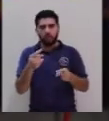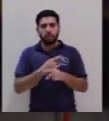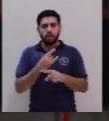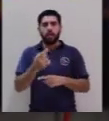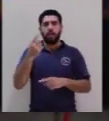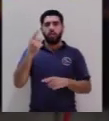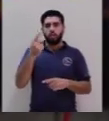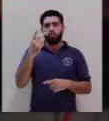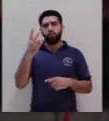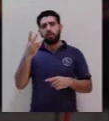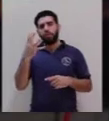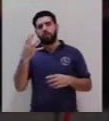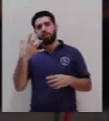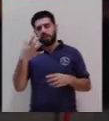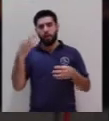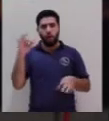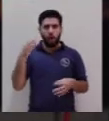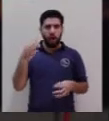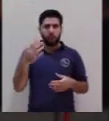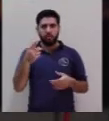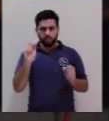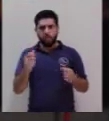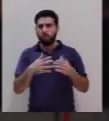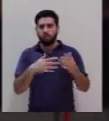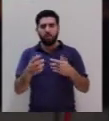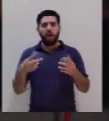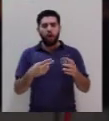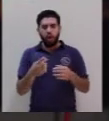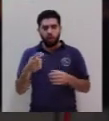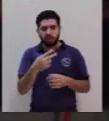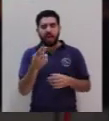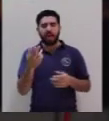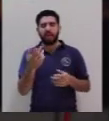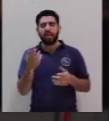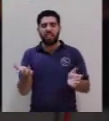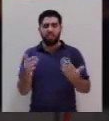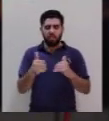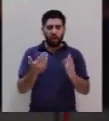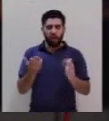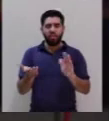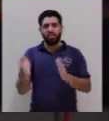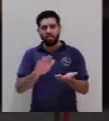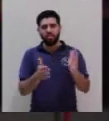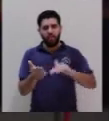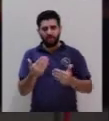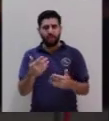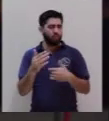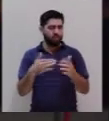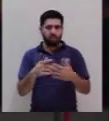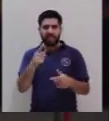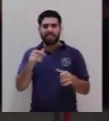usar 1, 2, 3, 4 hojas, lo que sea. Podemos hacer cortándolo o solo doblando. La cosa es tratar